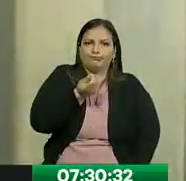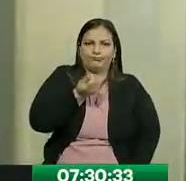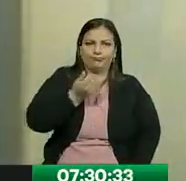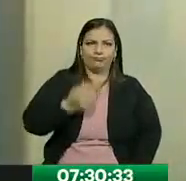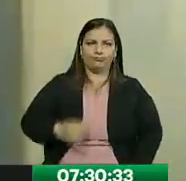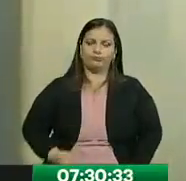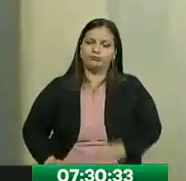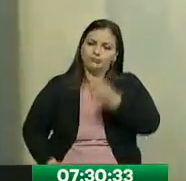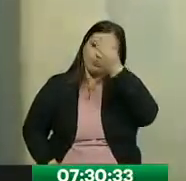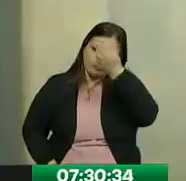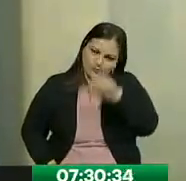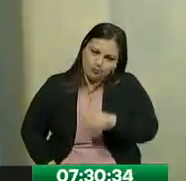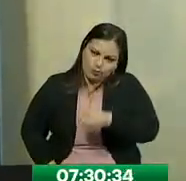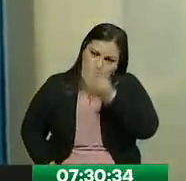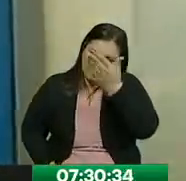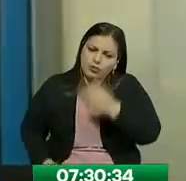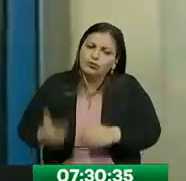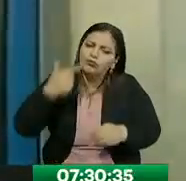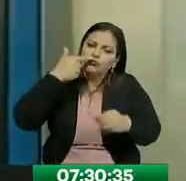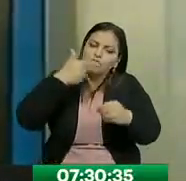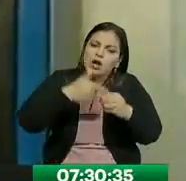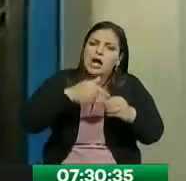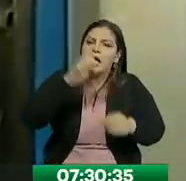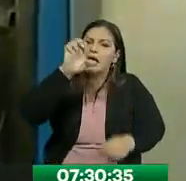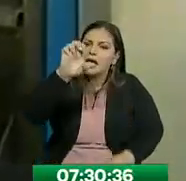Así brevemente, ¿qué gasolina va a utilizar esta mañana?